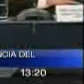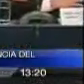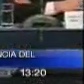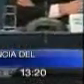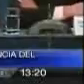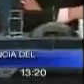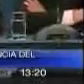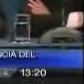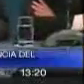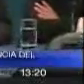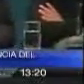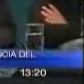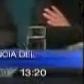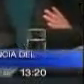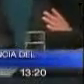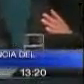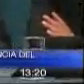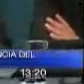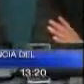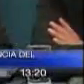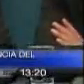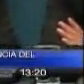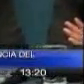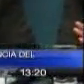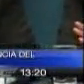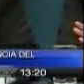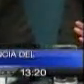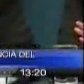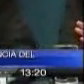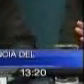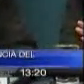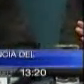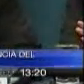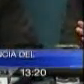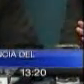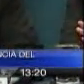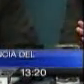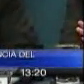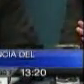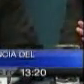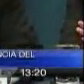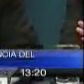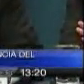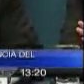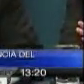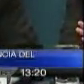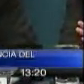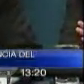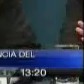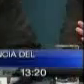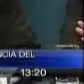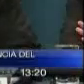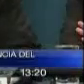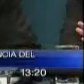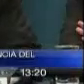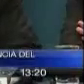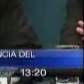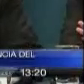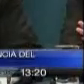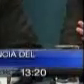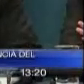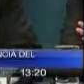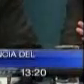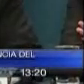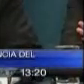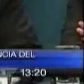fue exactamente lo que hicimos. No hay ningún tipo de injerencia ni ningún tipo de acto irregular de quienes